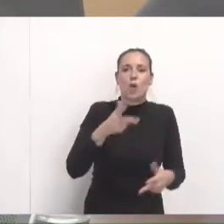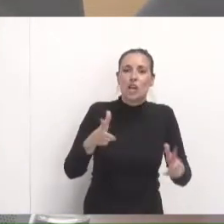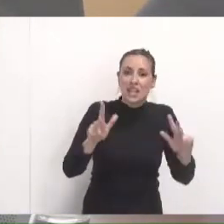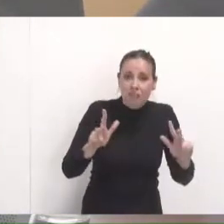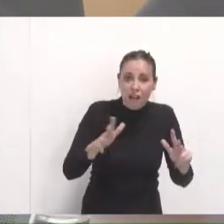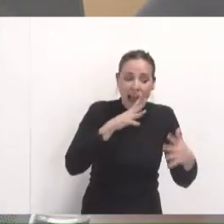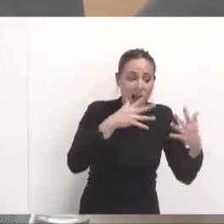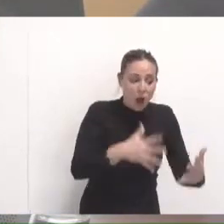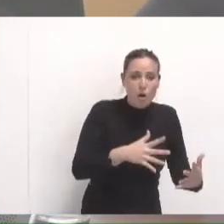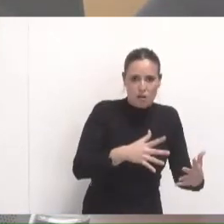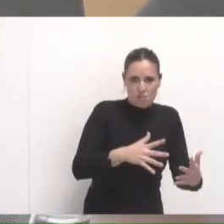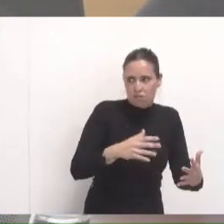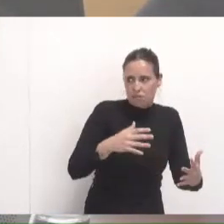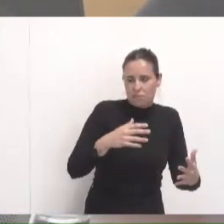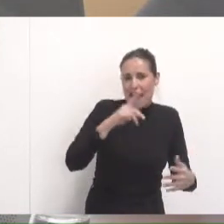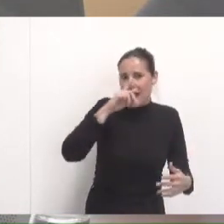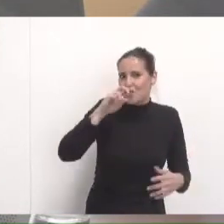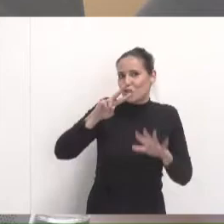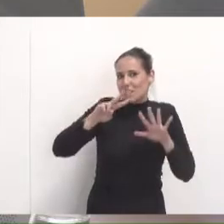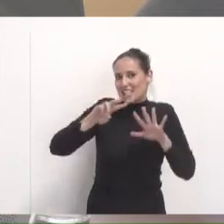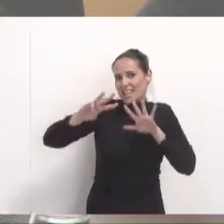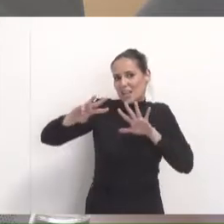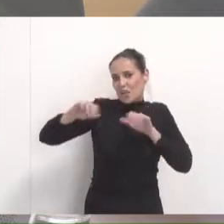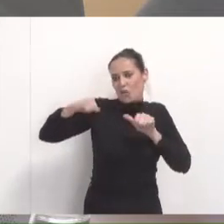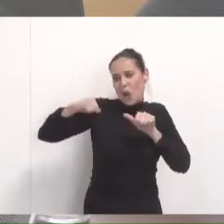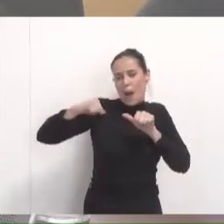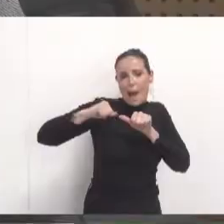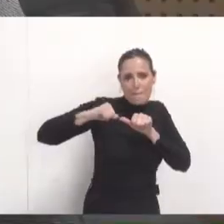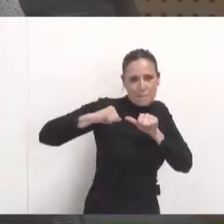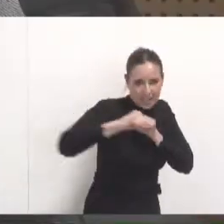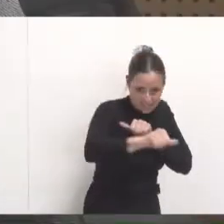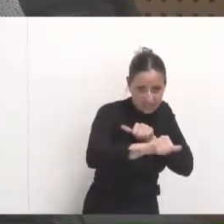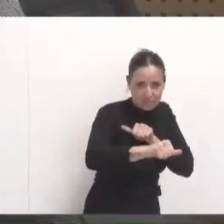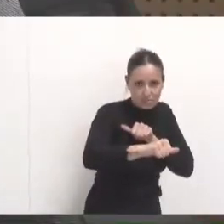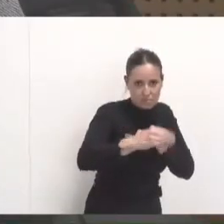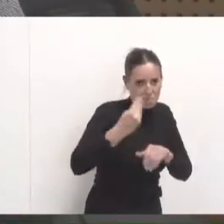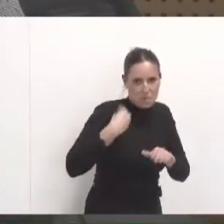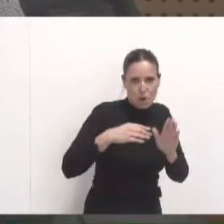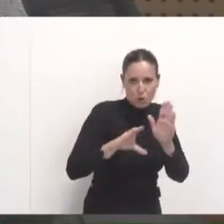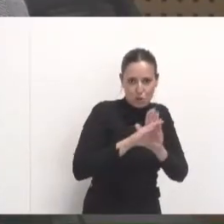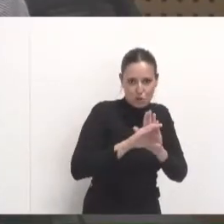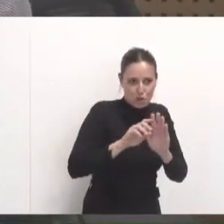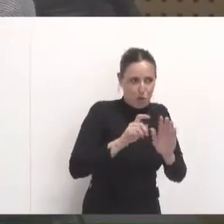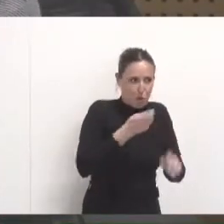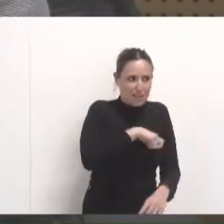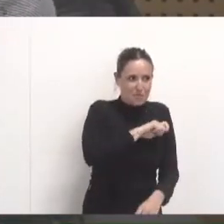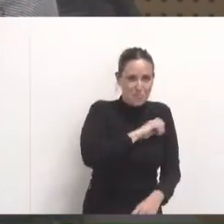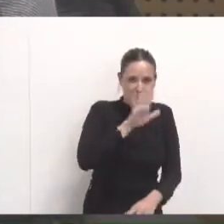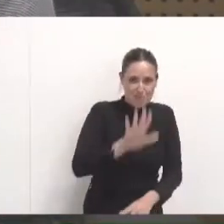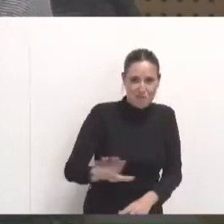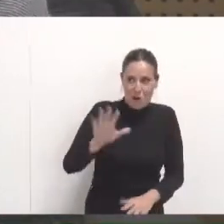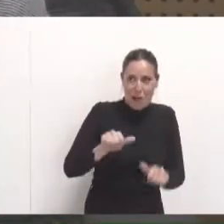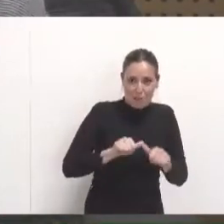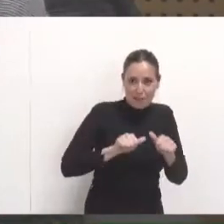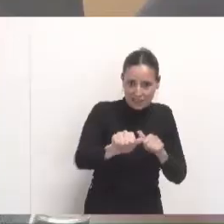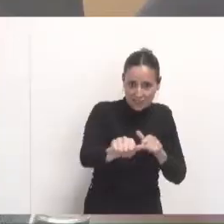78, que es cuando se ratificó la Constitución española. Por lo tanto, creo que todos nos debemos un